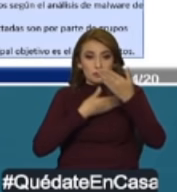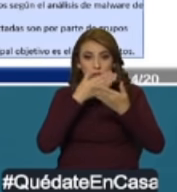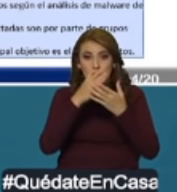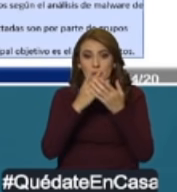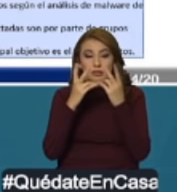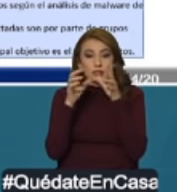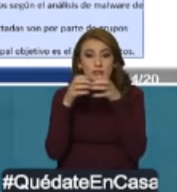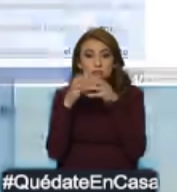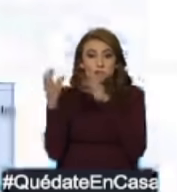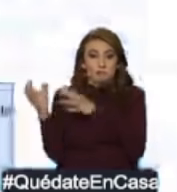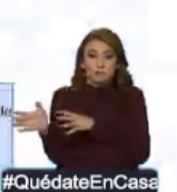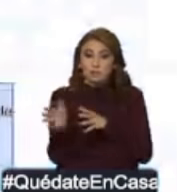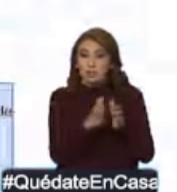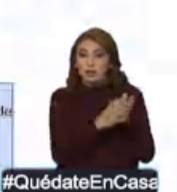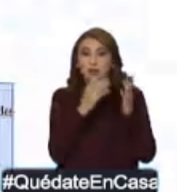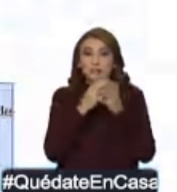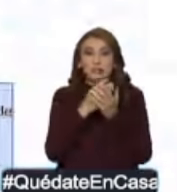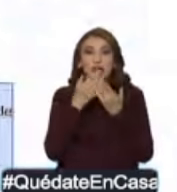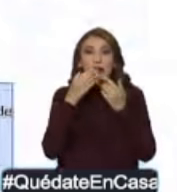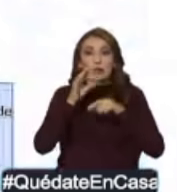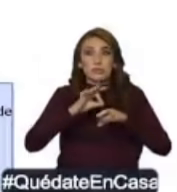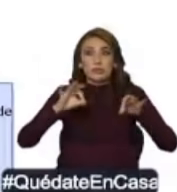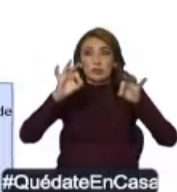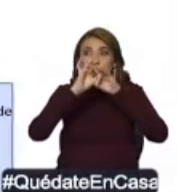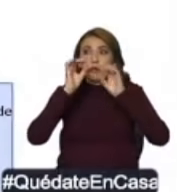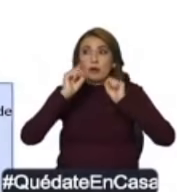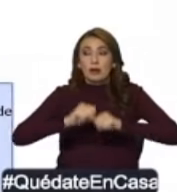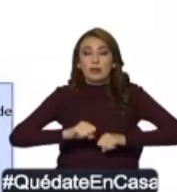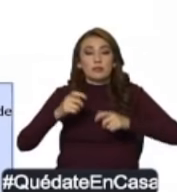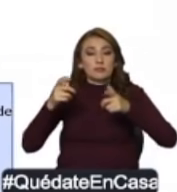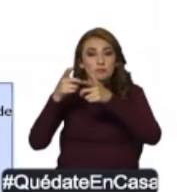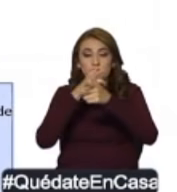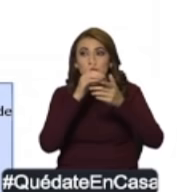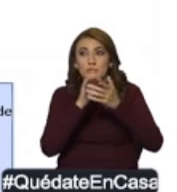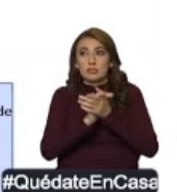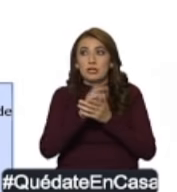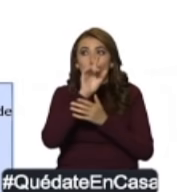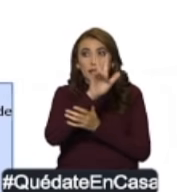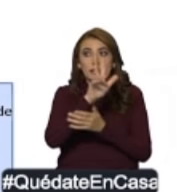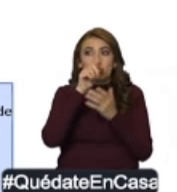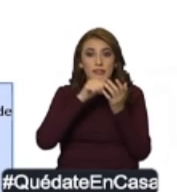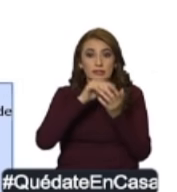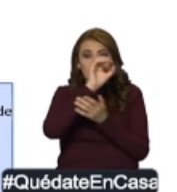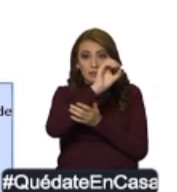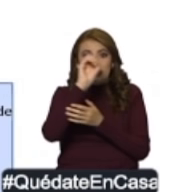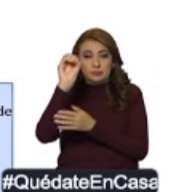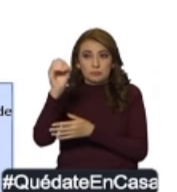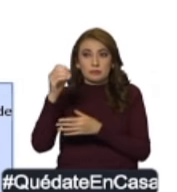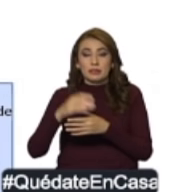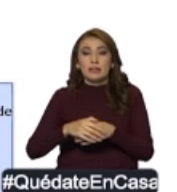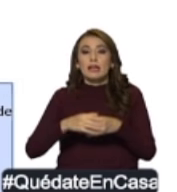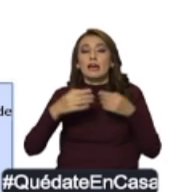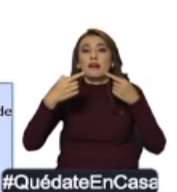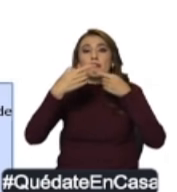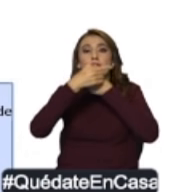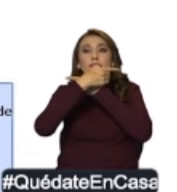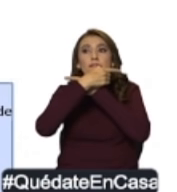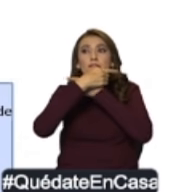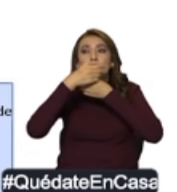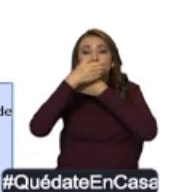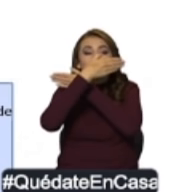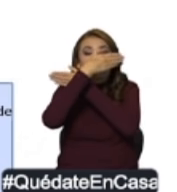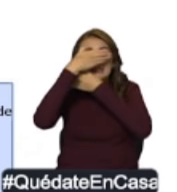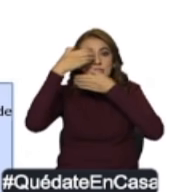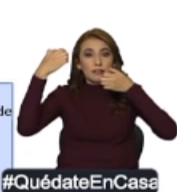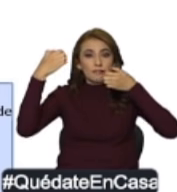los ciberataques en el Ecuador. Han existido cerca de 3.000 fraudes en la gestión del coronavirus